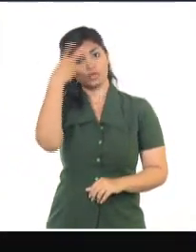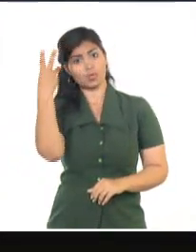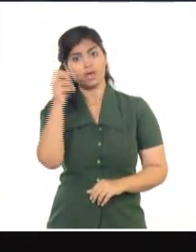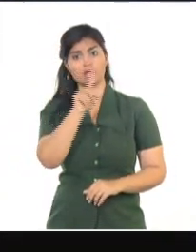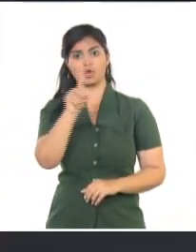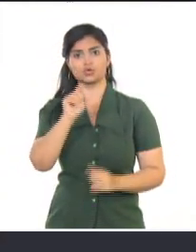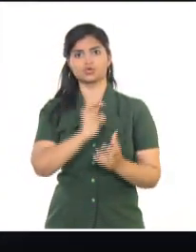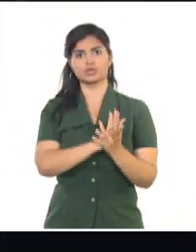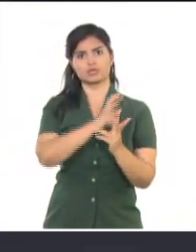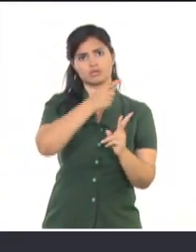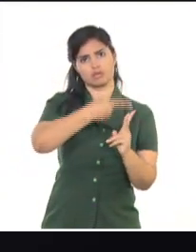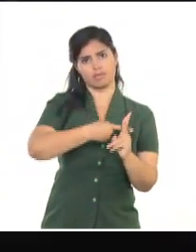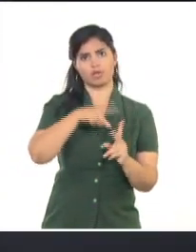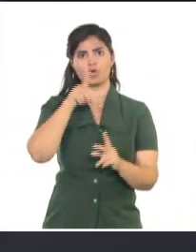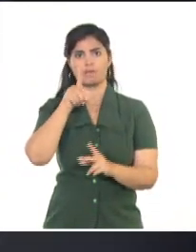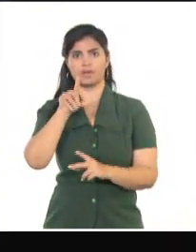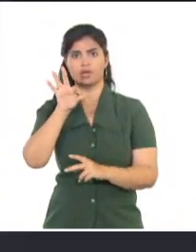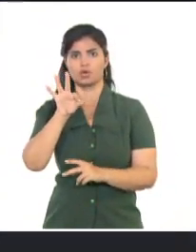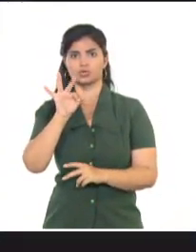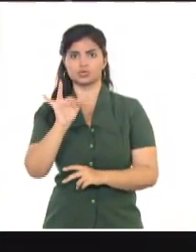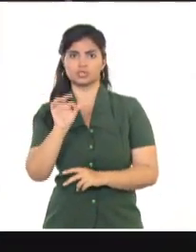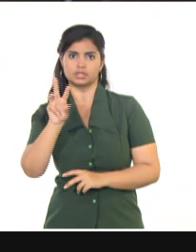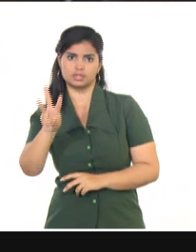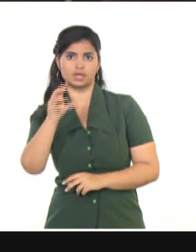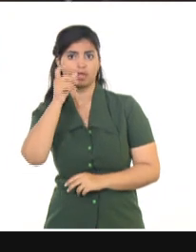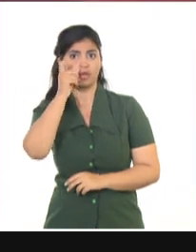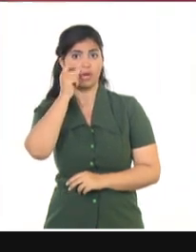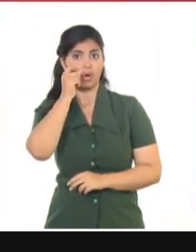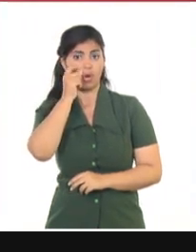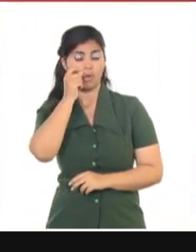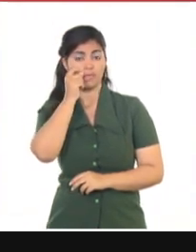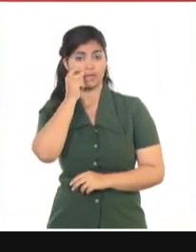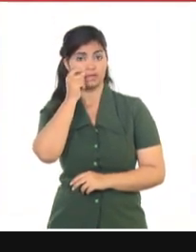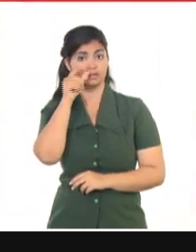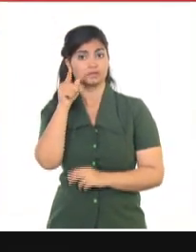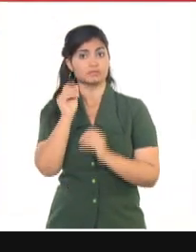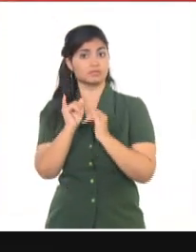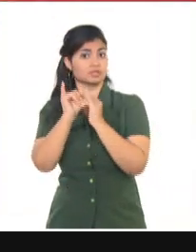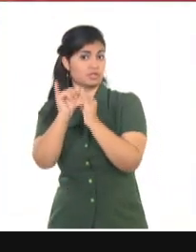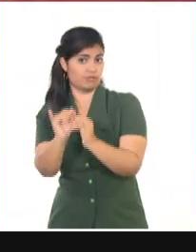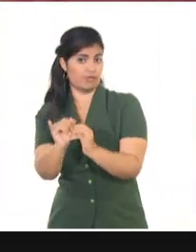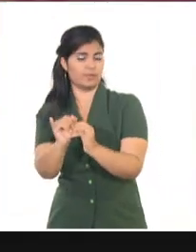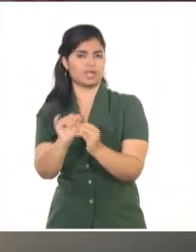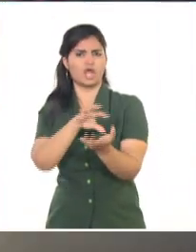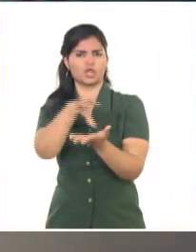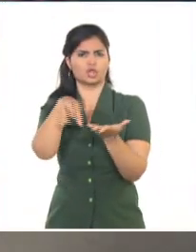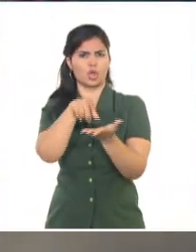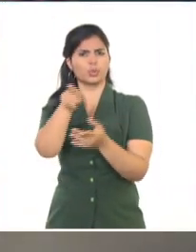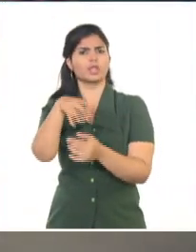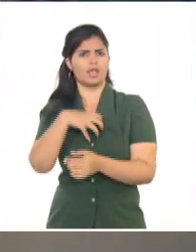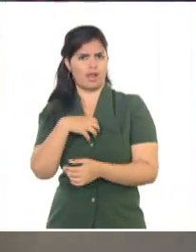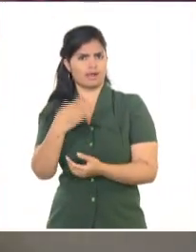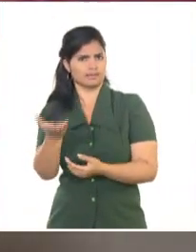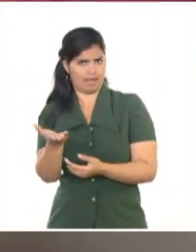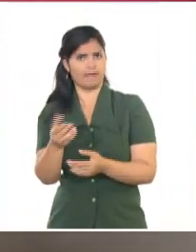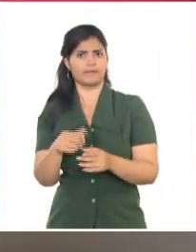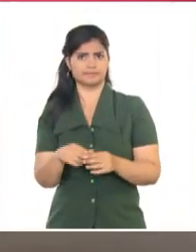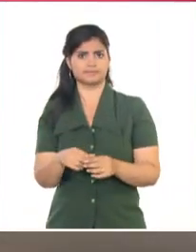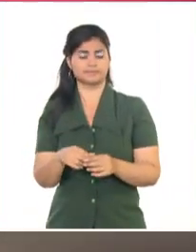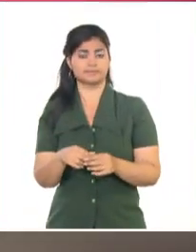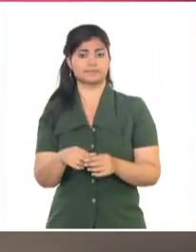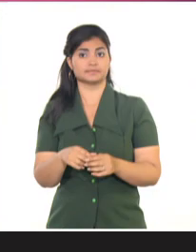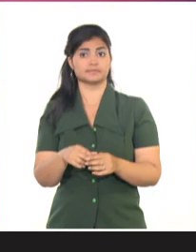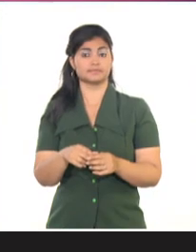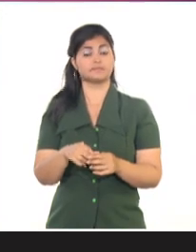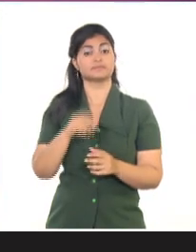1873, un mensajero mambí informa la presencia de tropas españolas en la cercanía del campamento insurrecto y el mayor general Ignacio Agramonte y